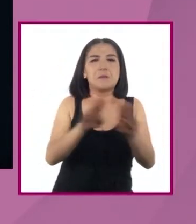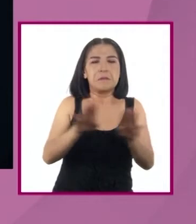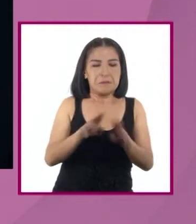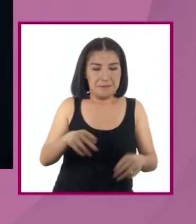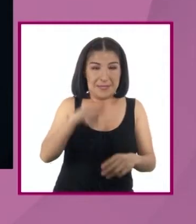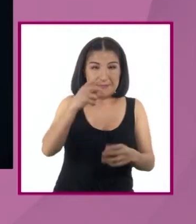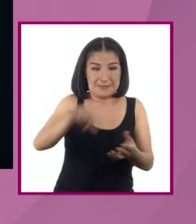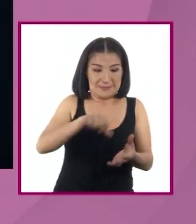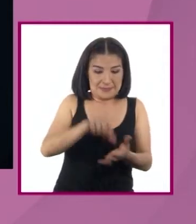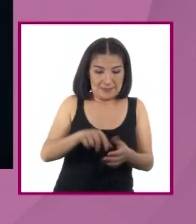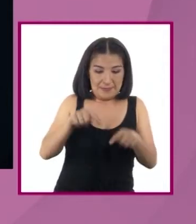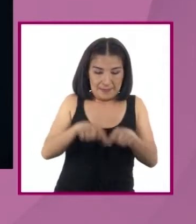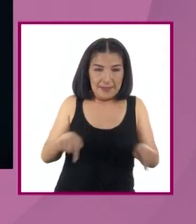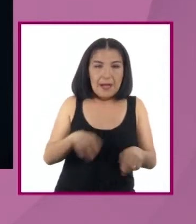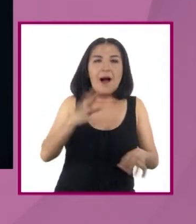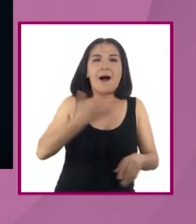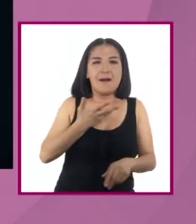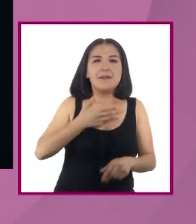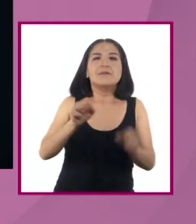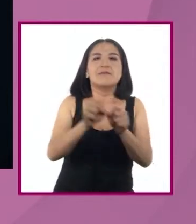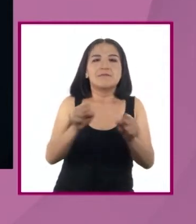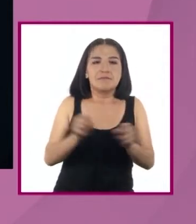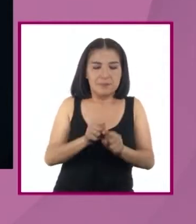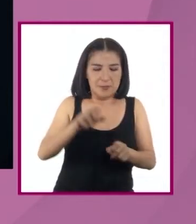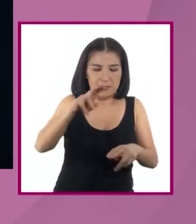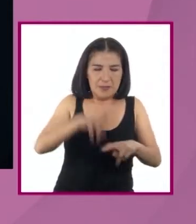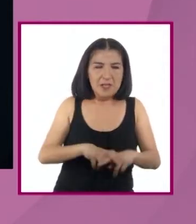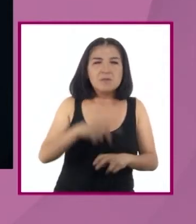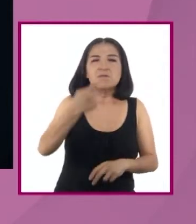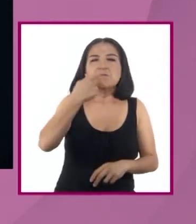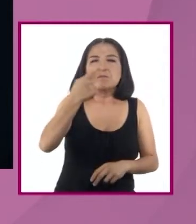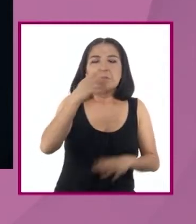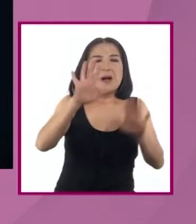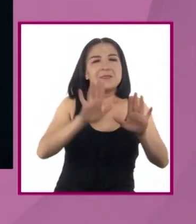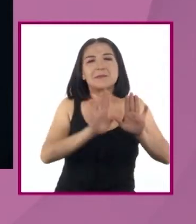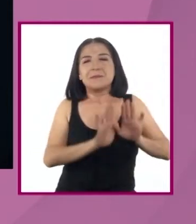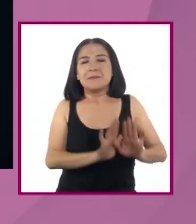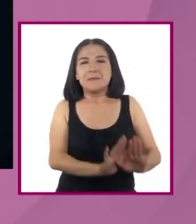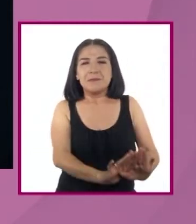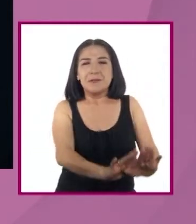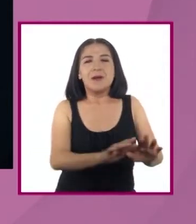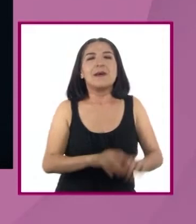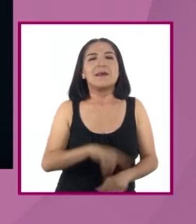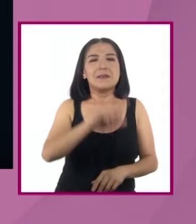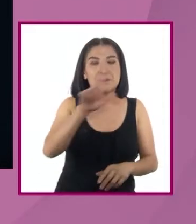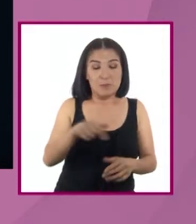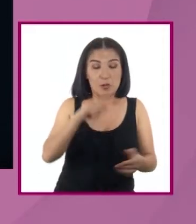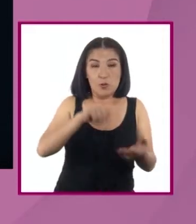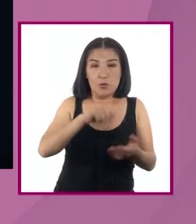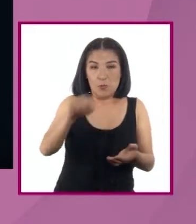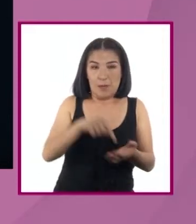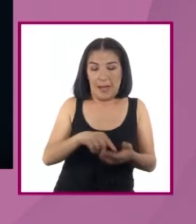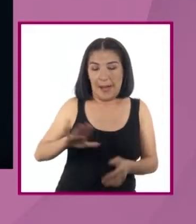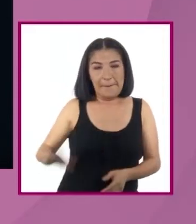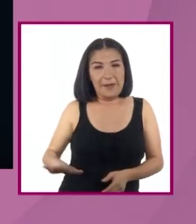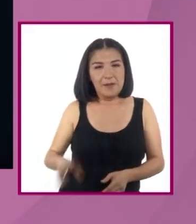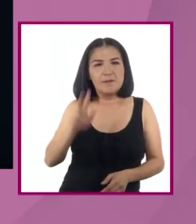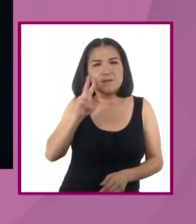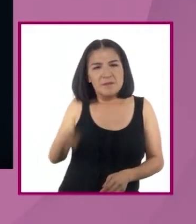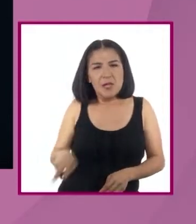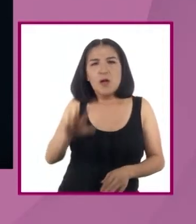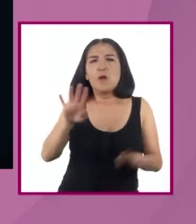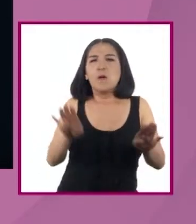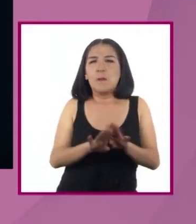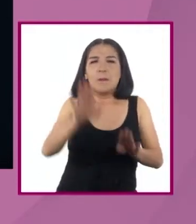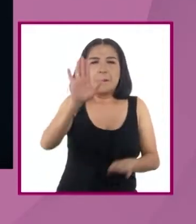viejo, o eso parecía. Olía a humedad. Del lado inferior izquierdo, en el piso, había lo que parecía